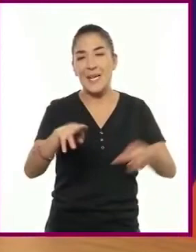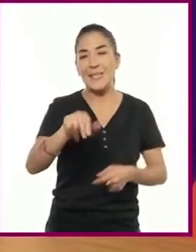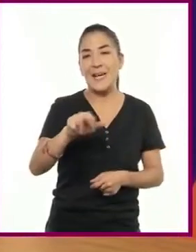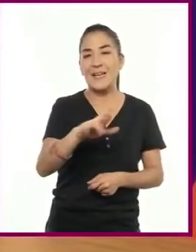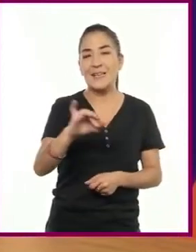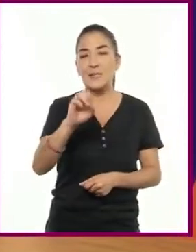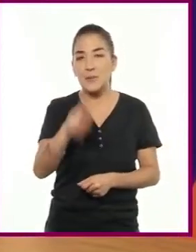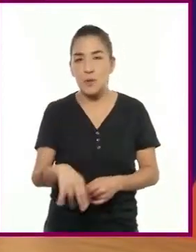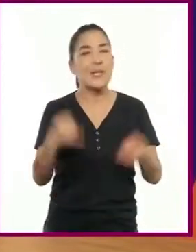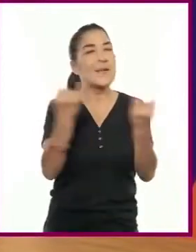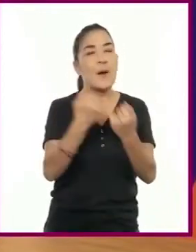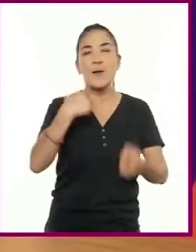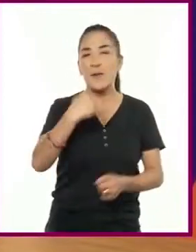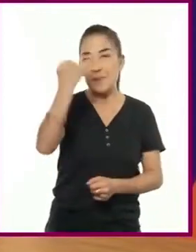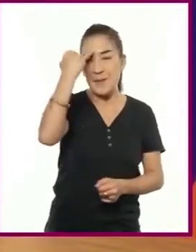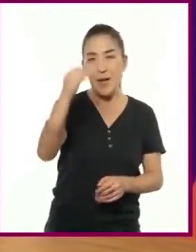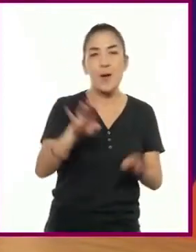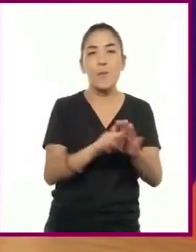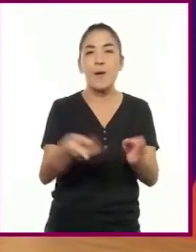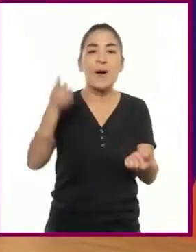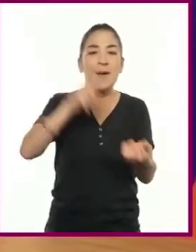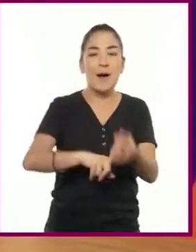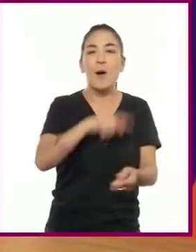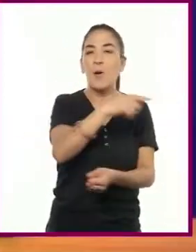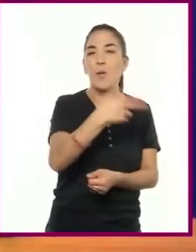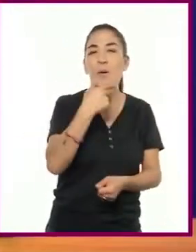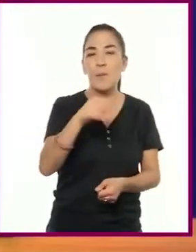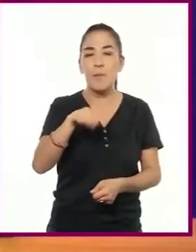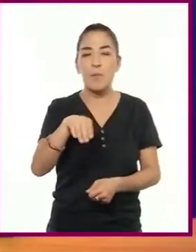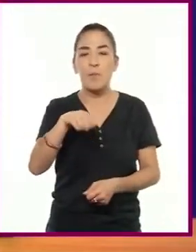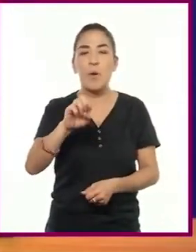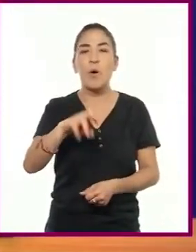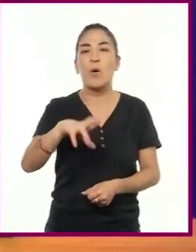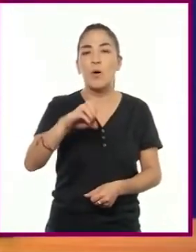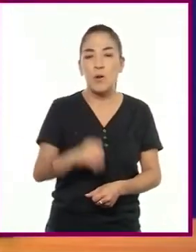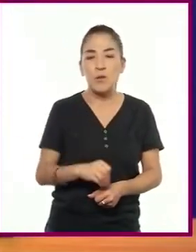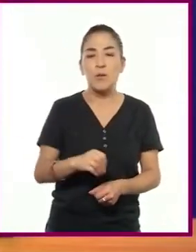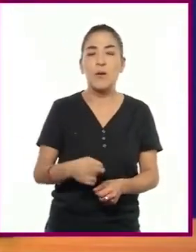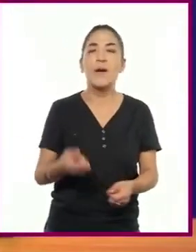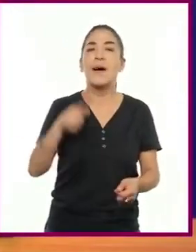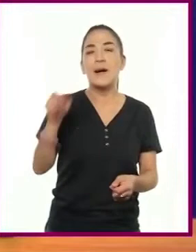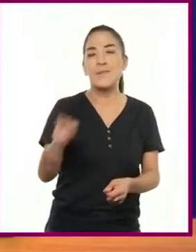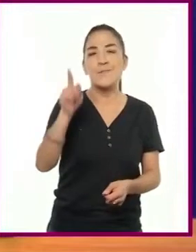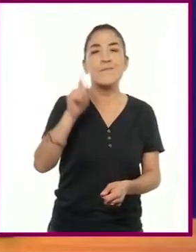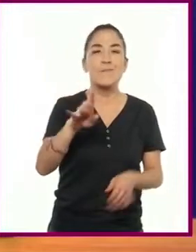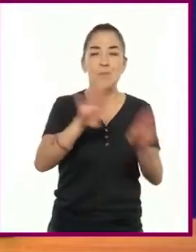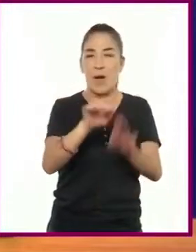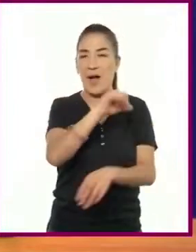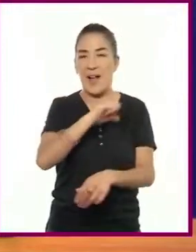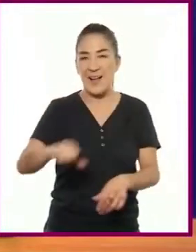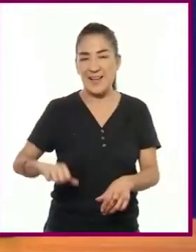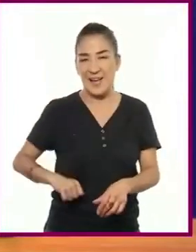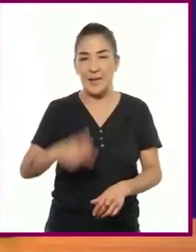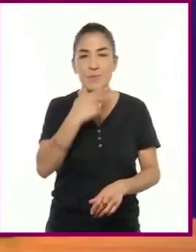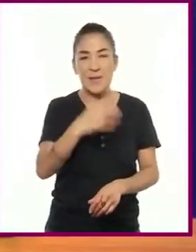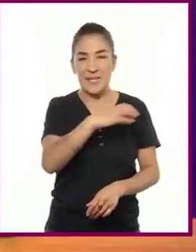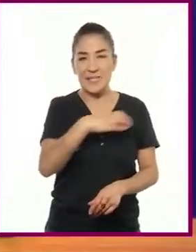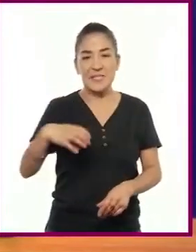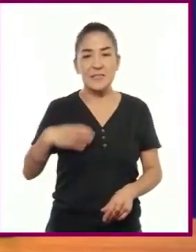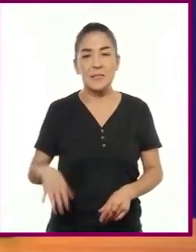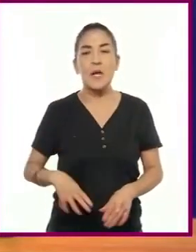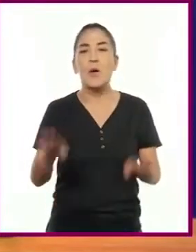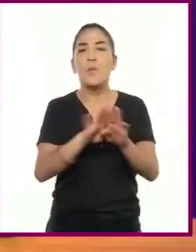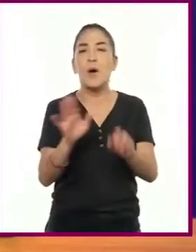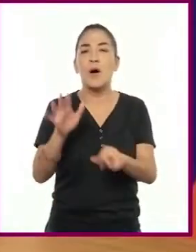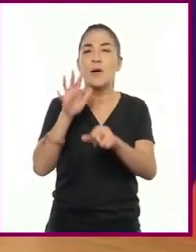Asimismo, me imagino que el cautiverio del moro Abindarráez por parte del alcalde cristiano les trajo a la